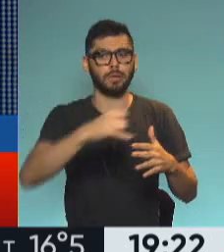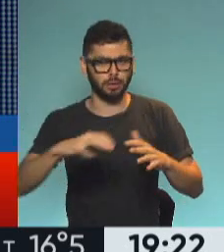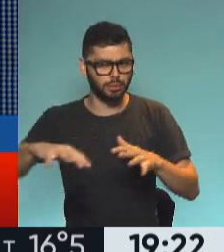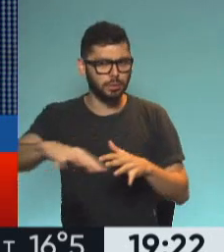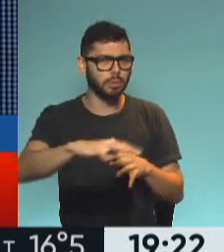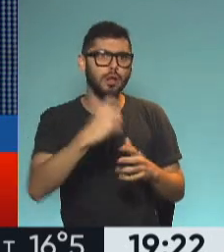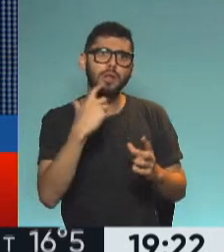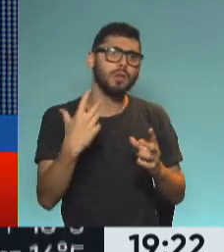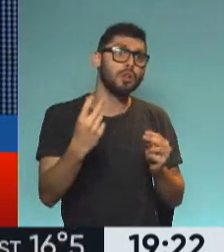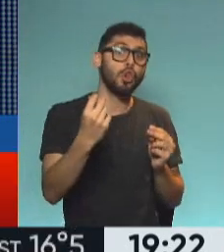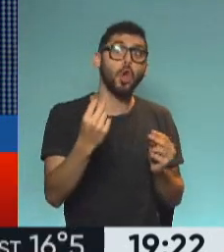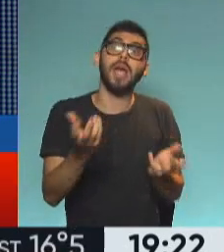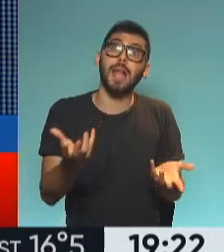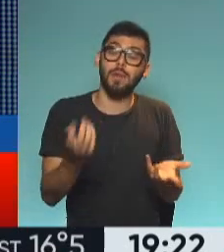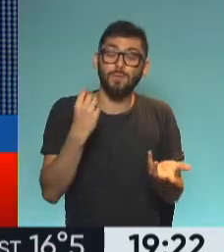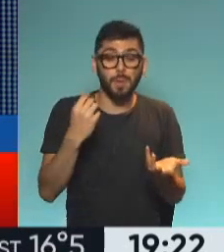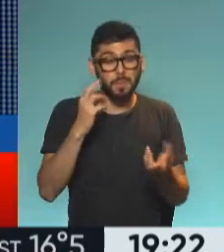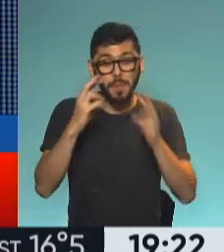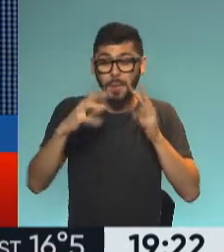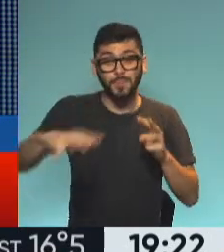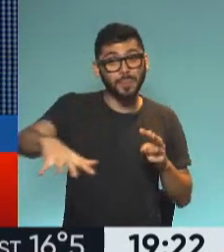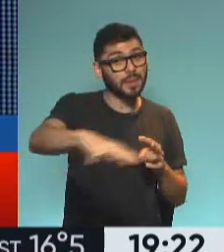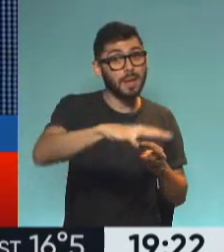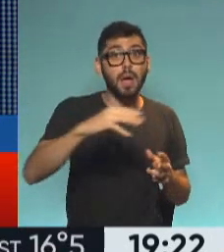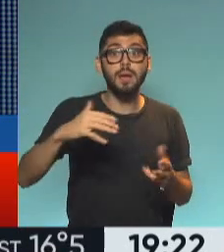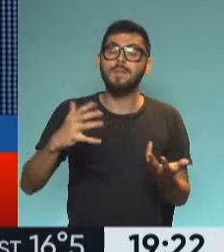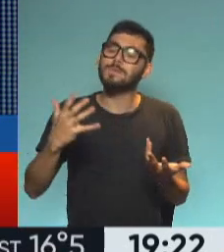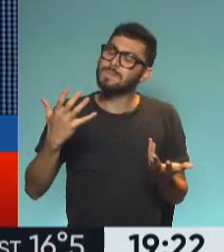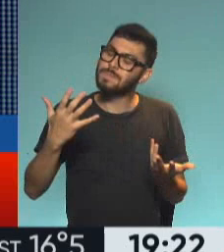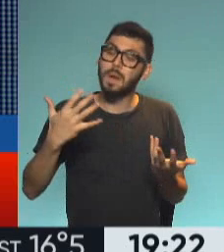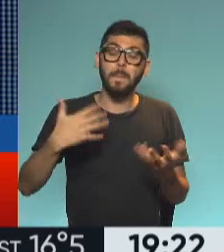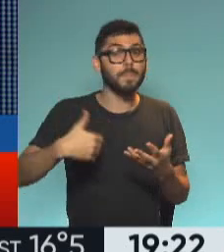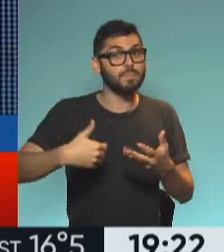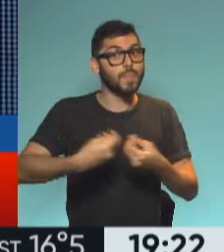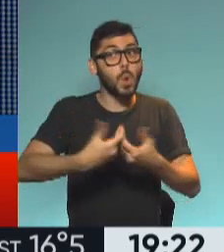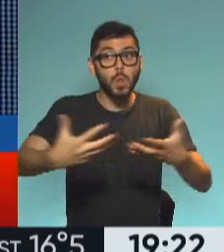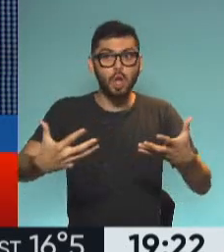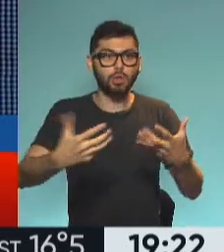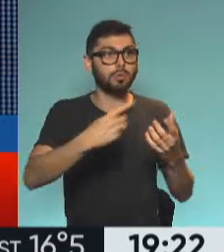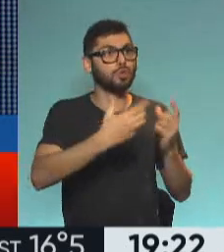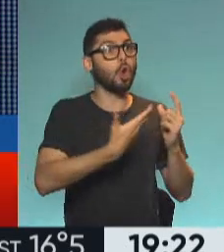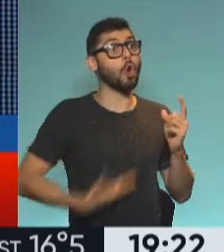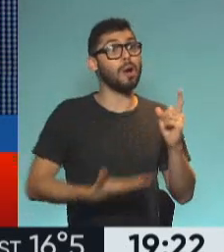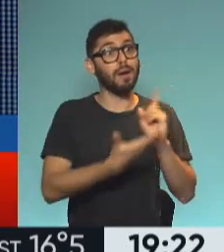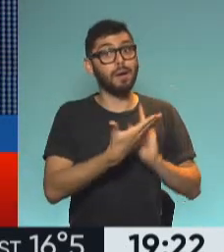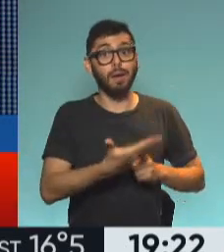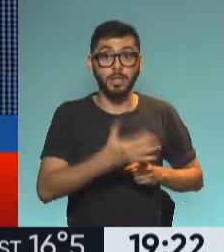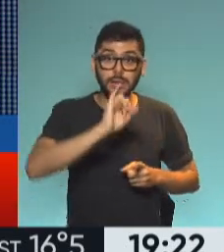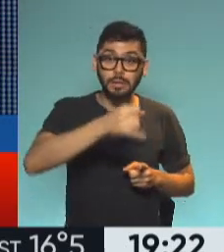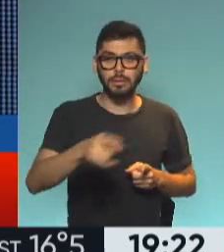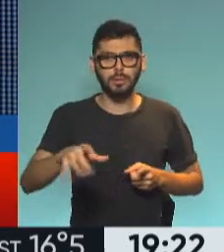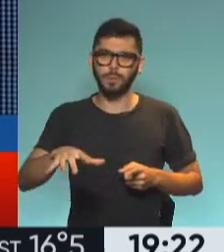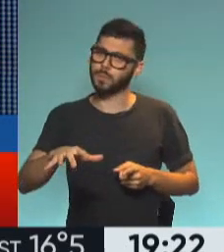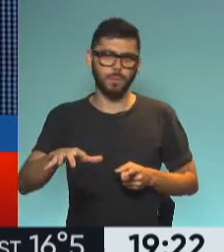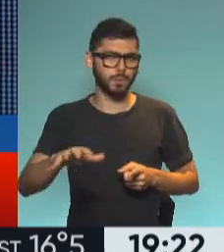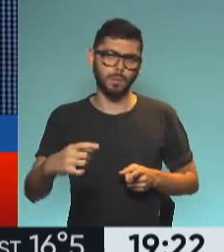que la opinión pública, en líneas generales, está bastante en contra de esta decisión del gobierno, así que podría generar algún tipo de impacto.